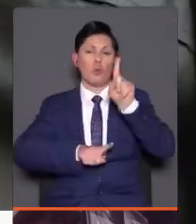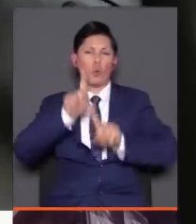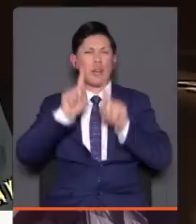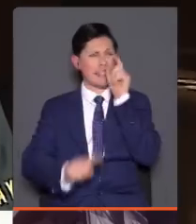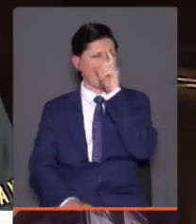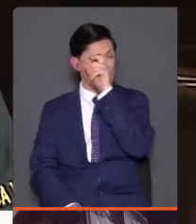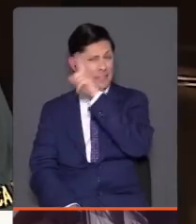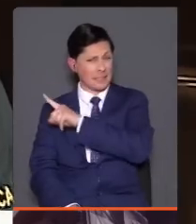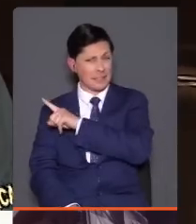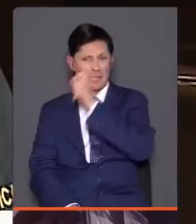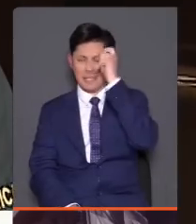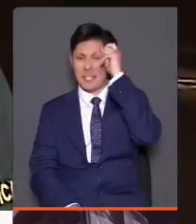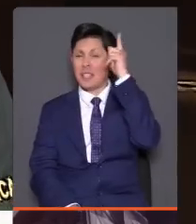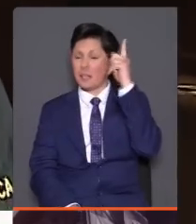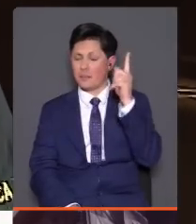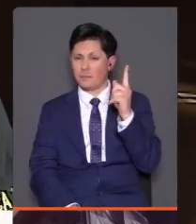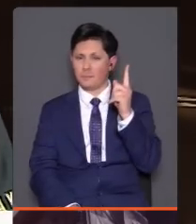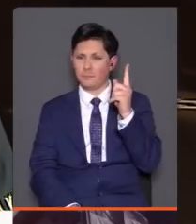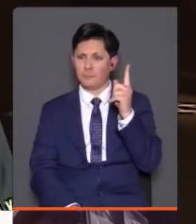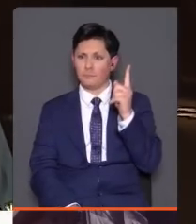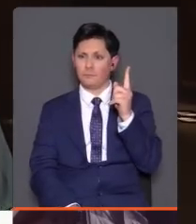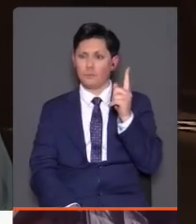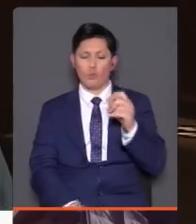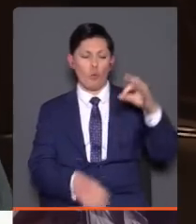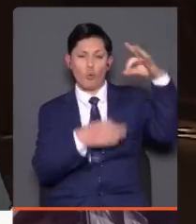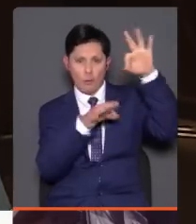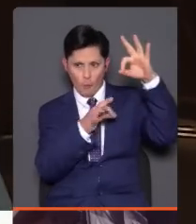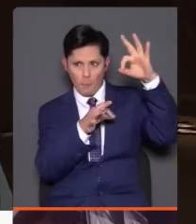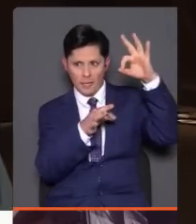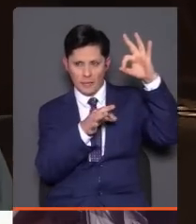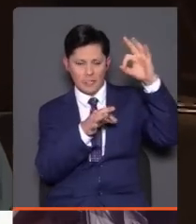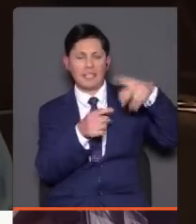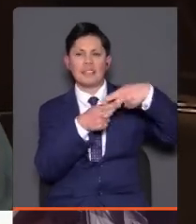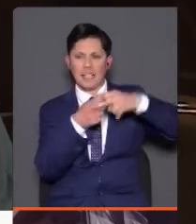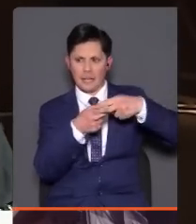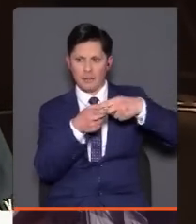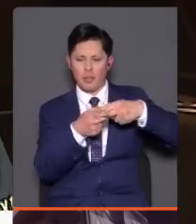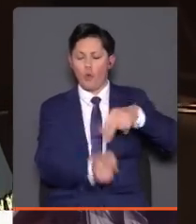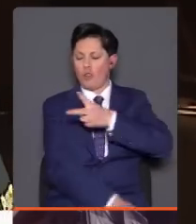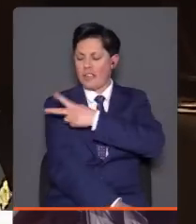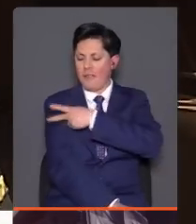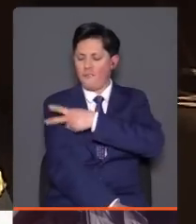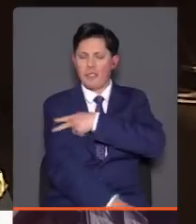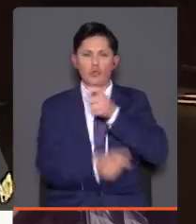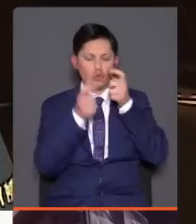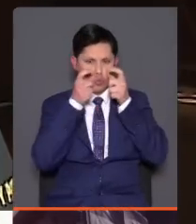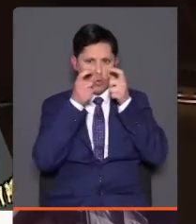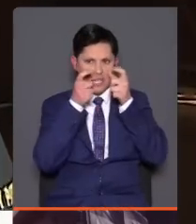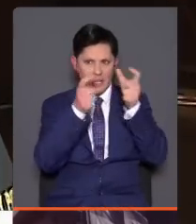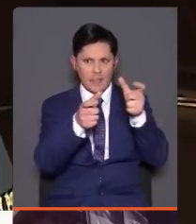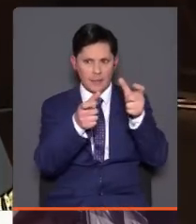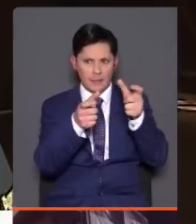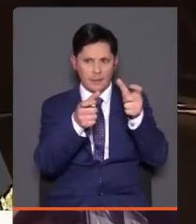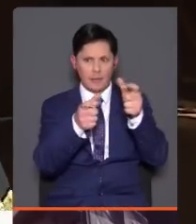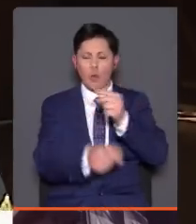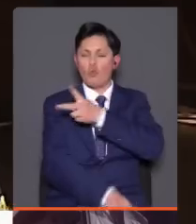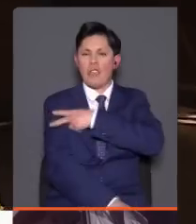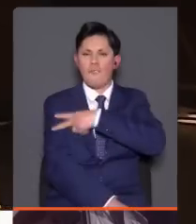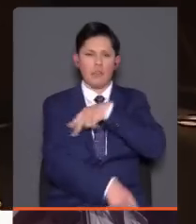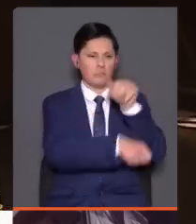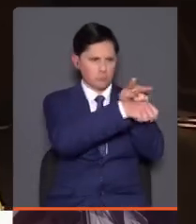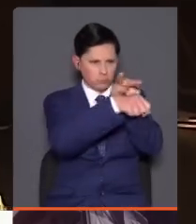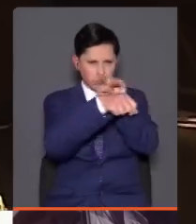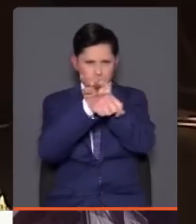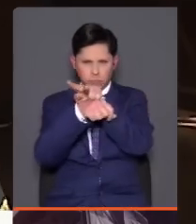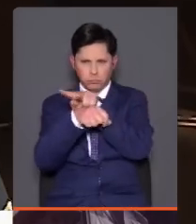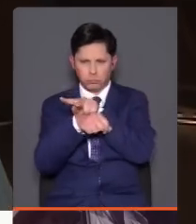de comprender. Cuando un informe técnico de un jefe de seguridad, de un jefe operativo regional, donde